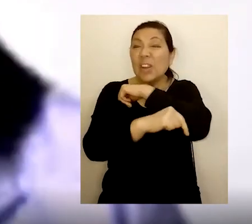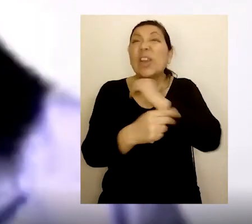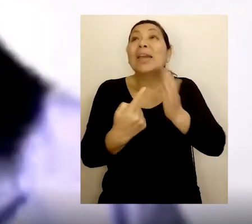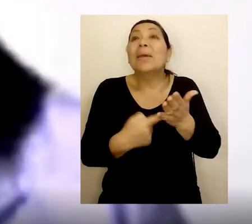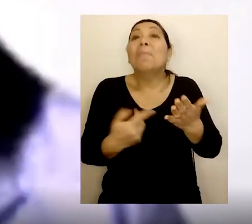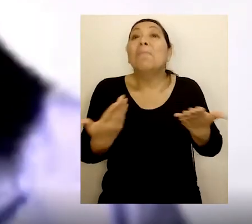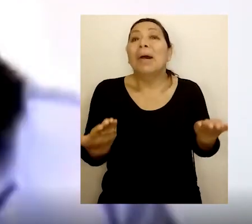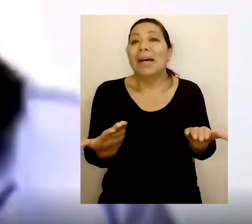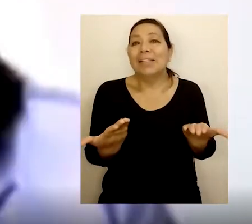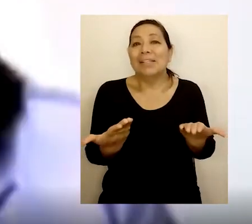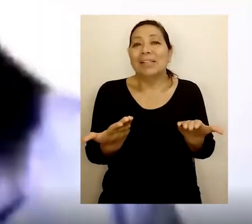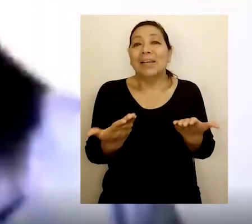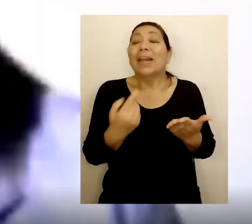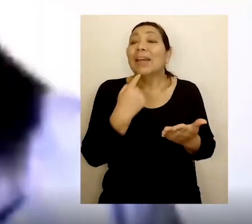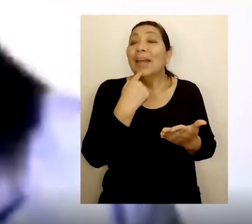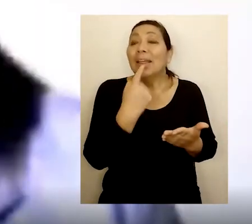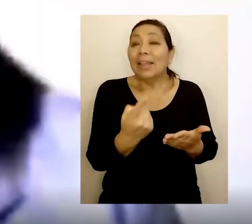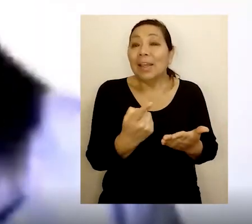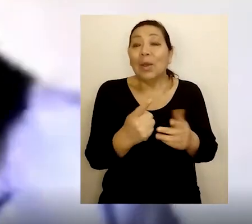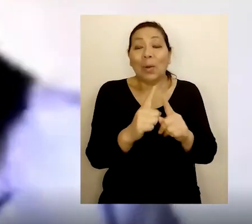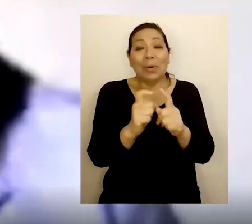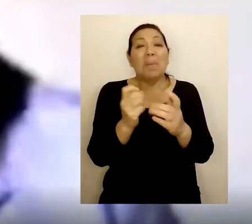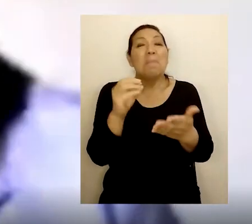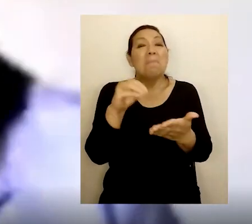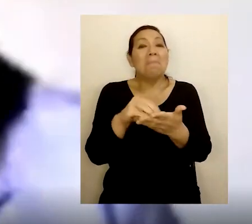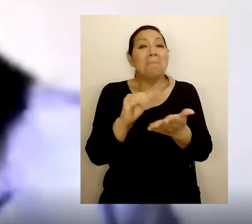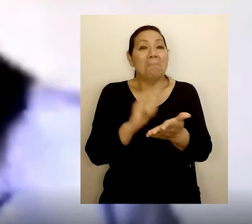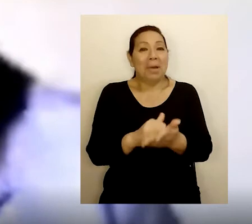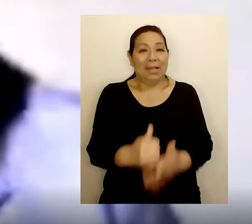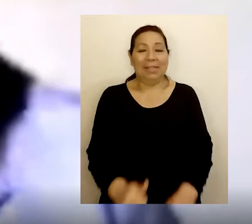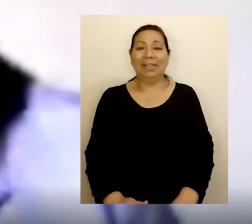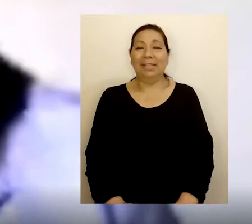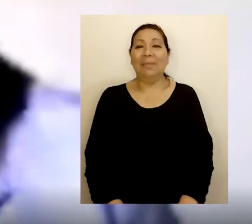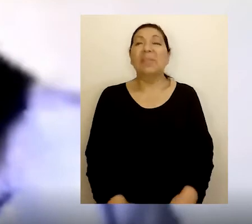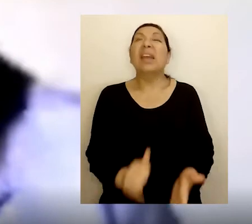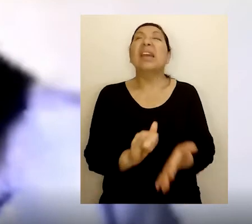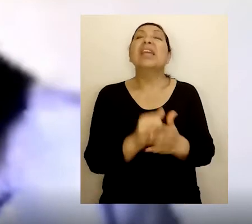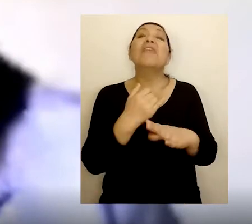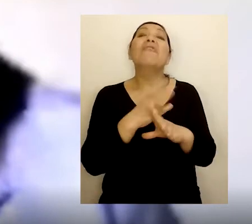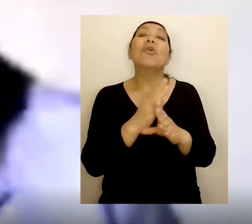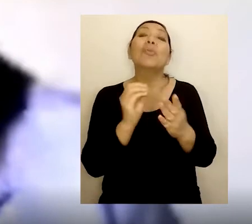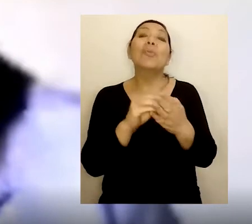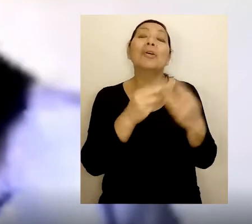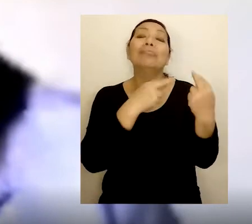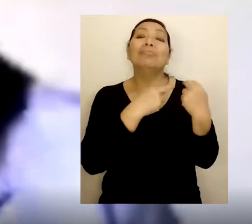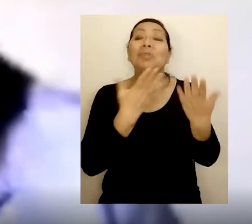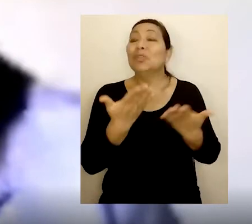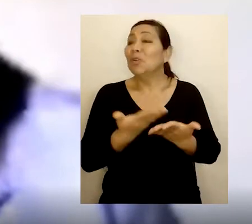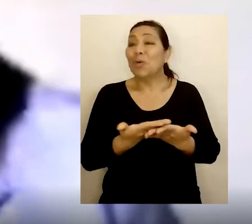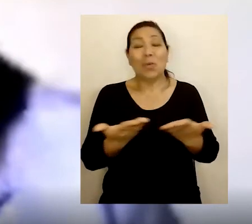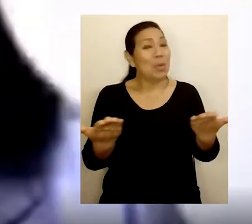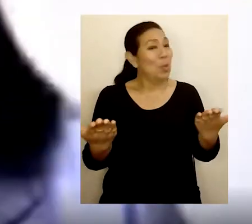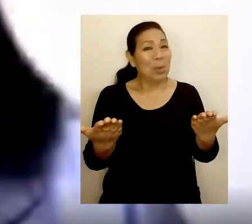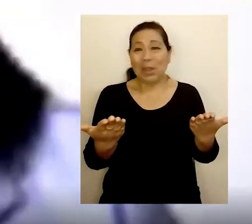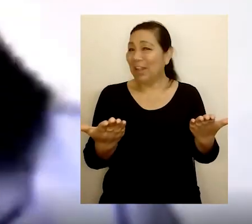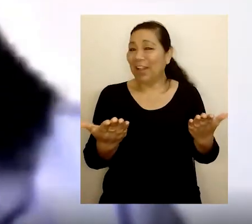¿qué pasó? ¿Qué advirtieron los magistrados demandados? Quien formuló cargos no ha sido el fiscal de la